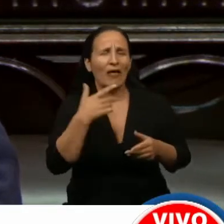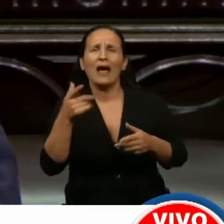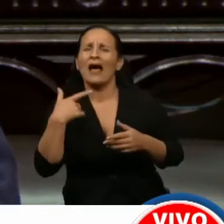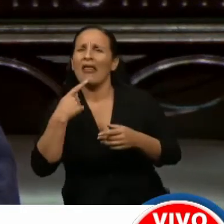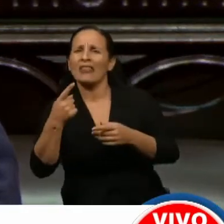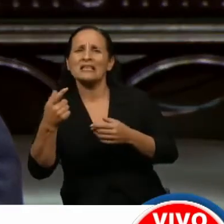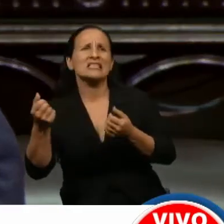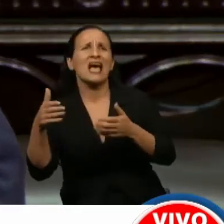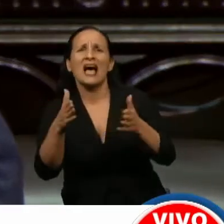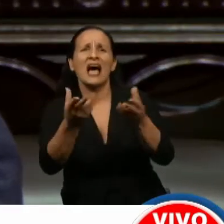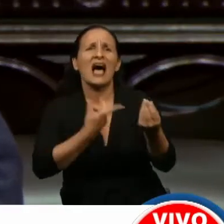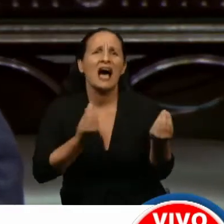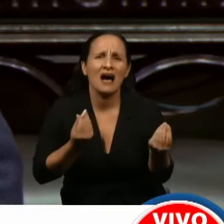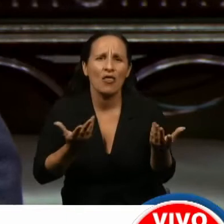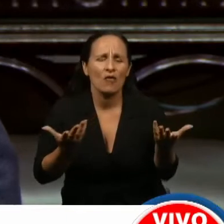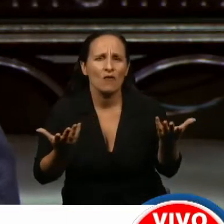piloto?